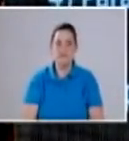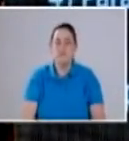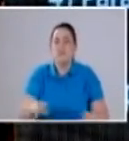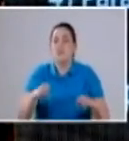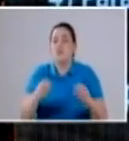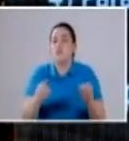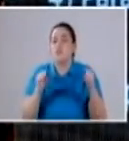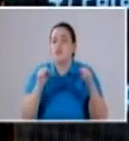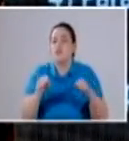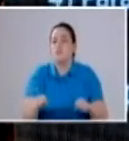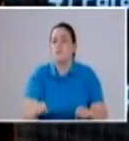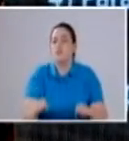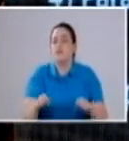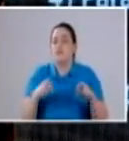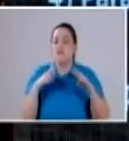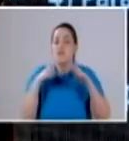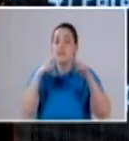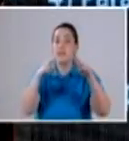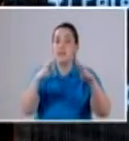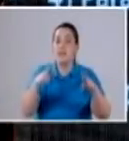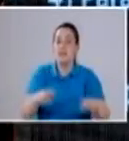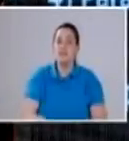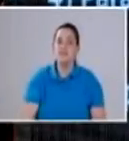¿Cómo le voy a regalar un gato